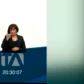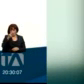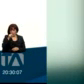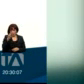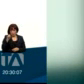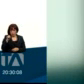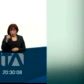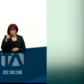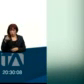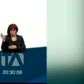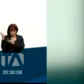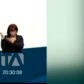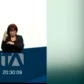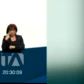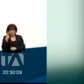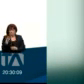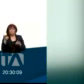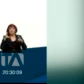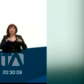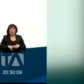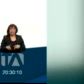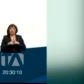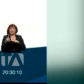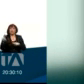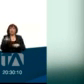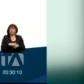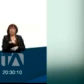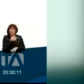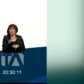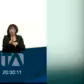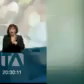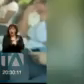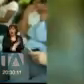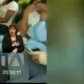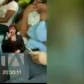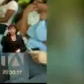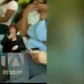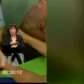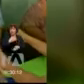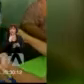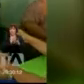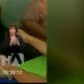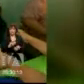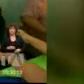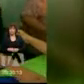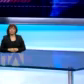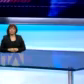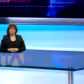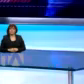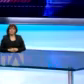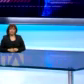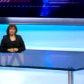abandonó el país horas antes de que se emitiera la orden de prisión en su contra, por instigación. Dayana Monroy, 24 horas.